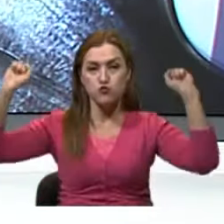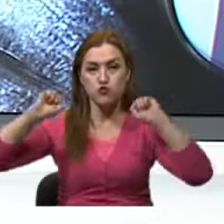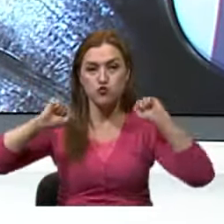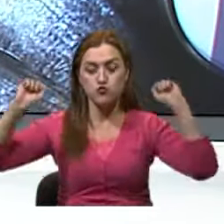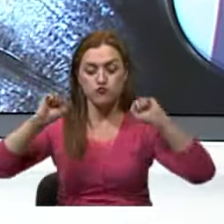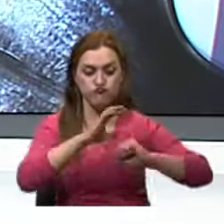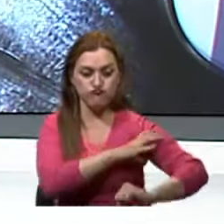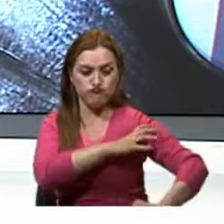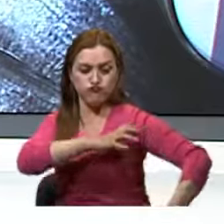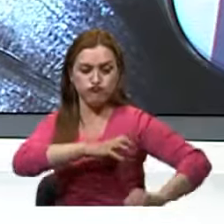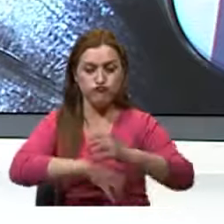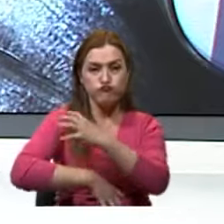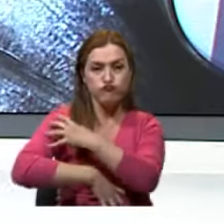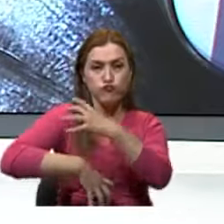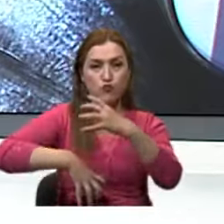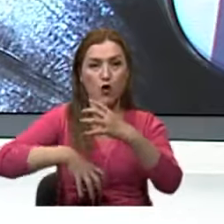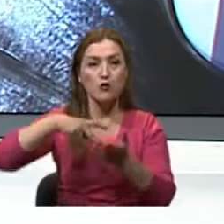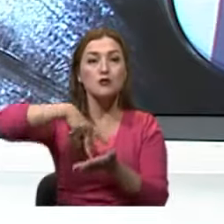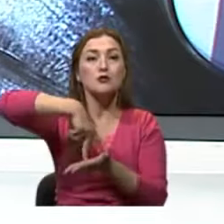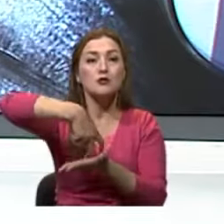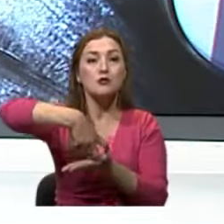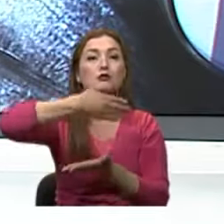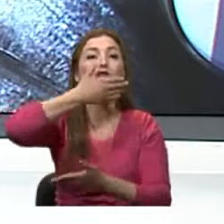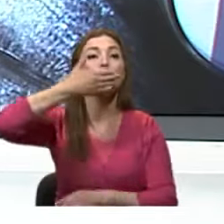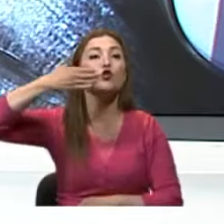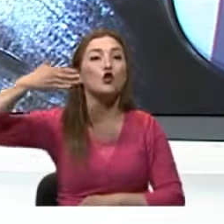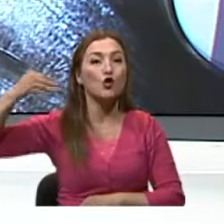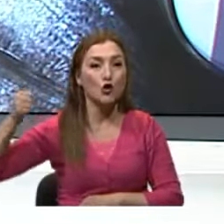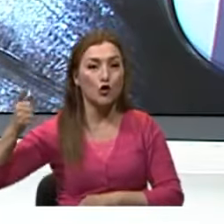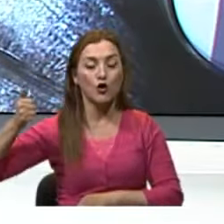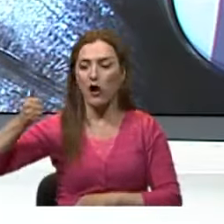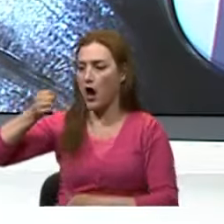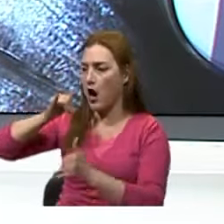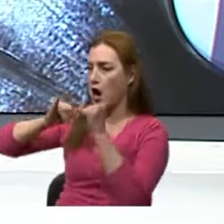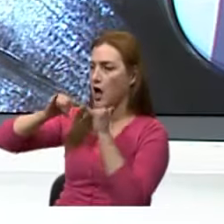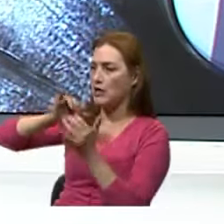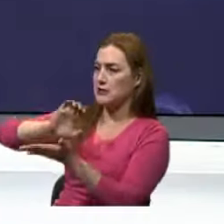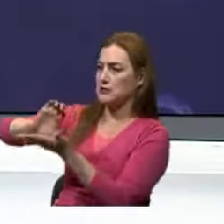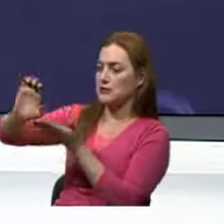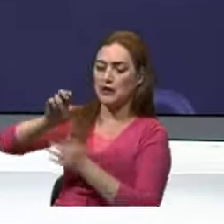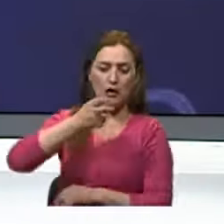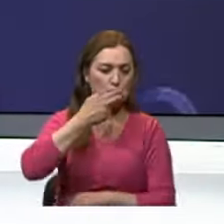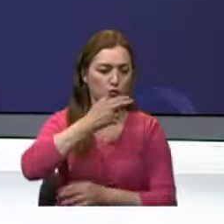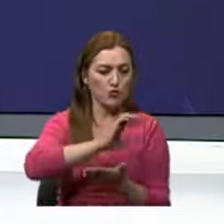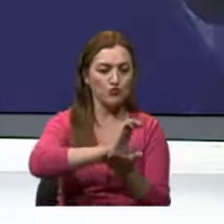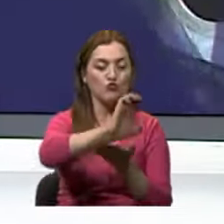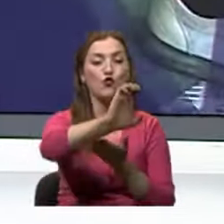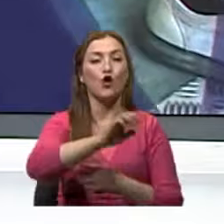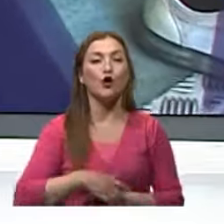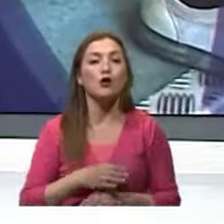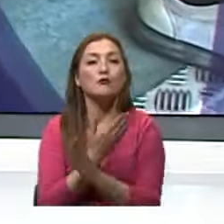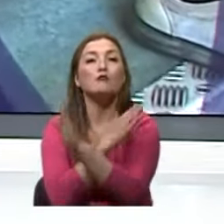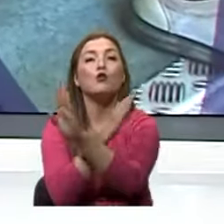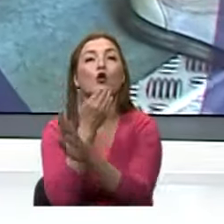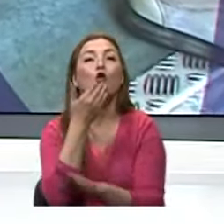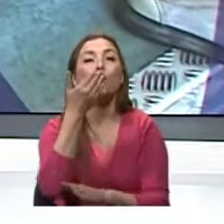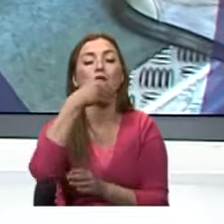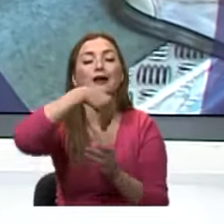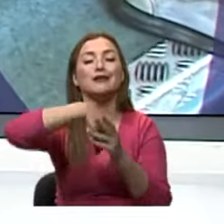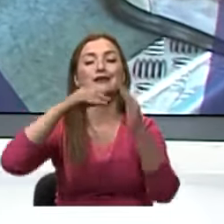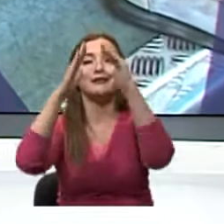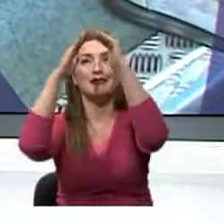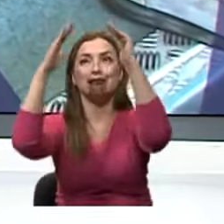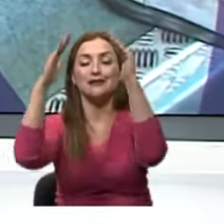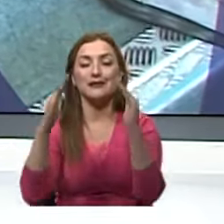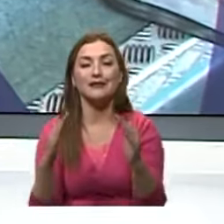esos músculos y mejorar el equilibrio. También hay que evitar el consumo de alcohol y de tabaco. Hay que tomar medidas de prevención en la casa, como por